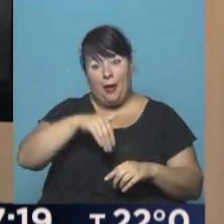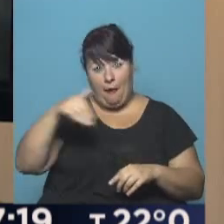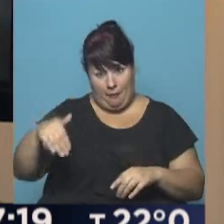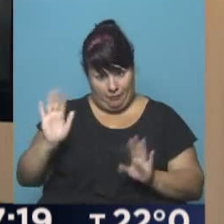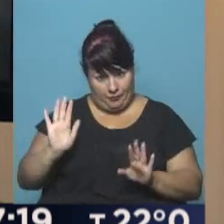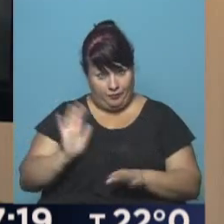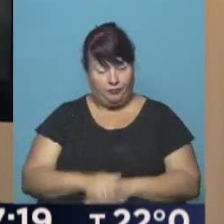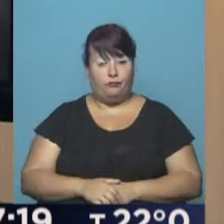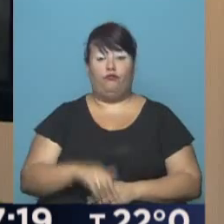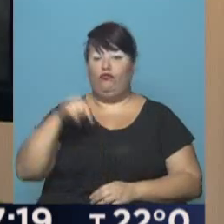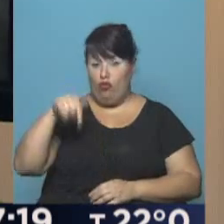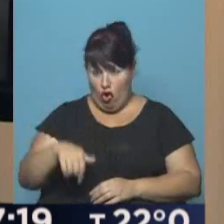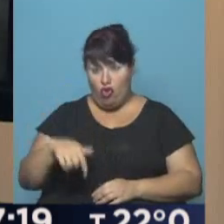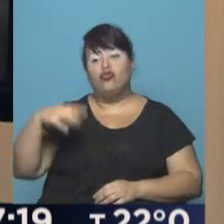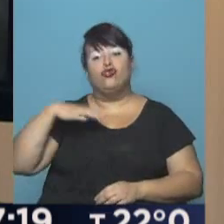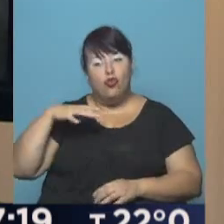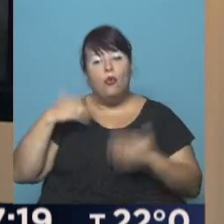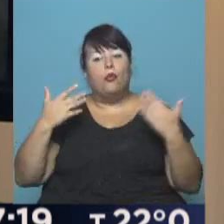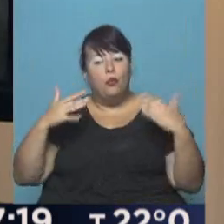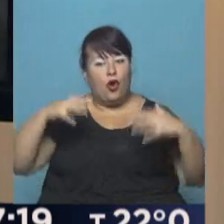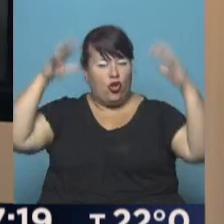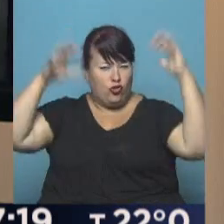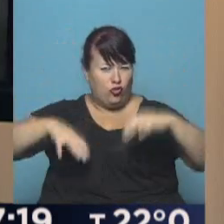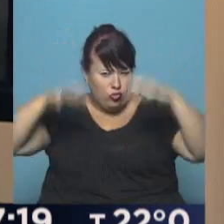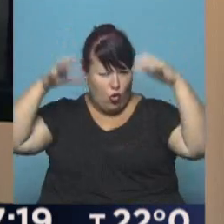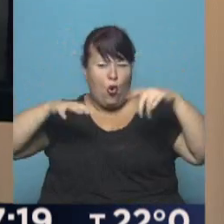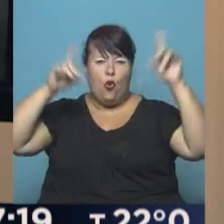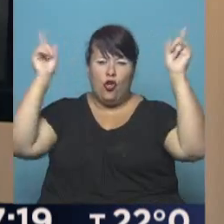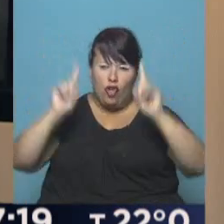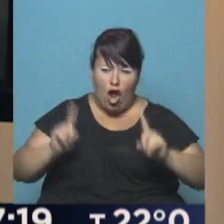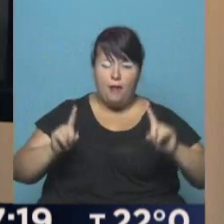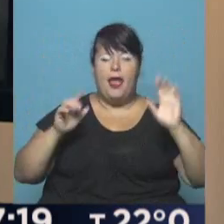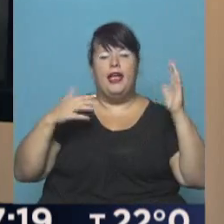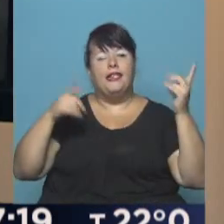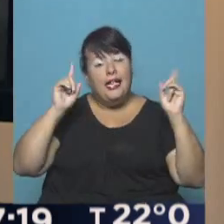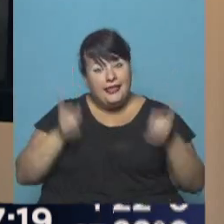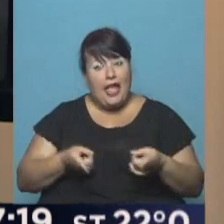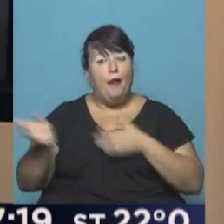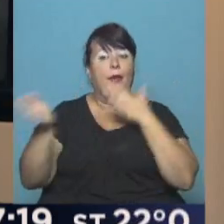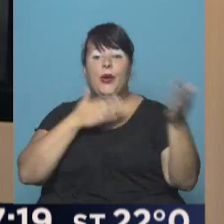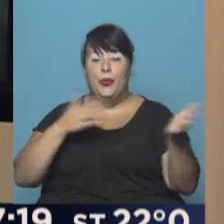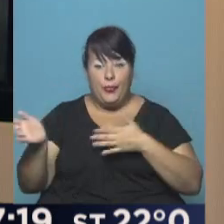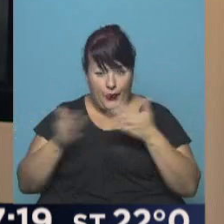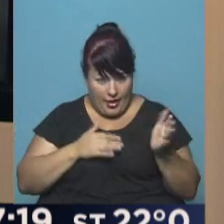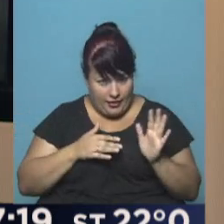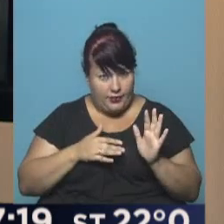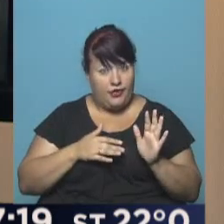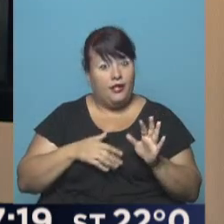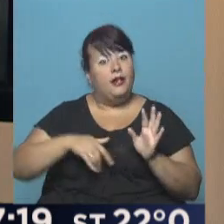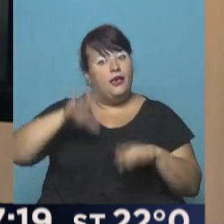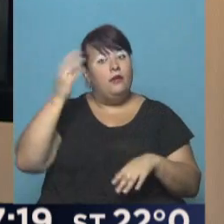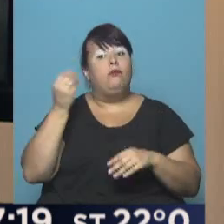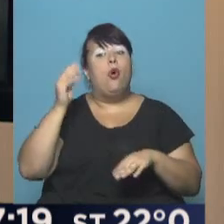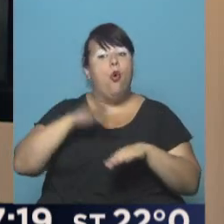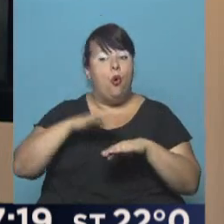milímetros. Para hoy, todavía probabilidad de lluvias, chaparrones, tormentas, además el viento va a destacarse por